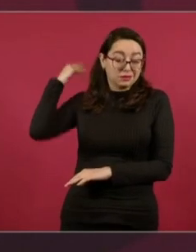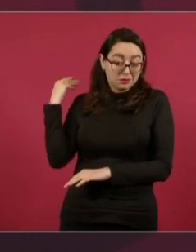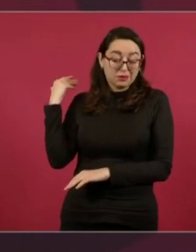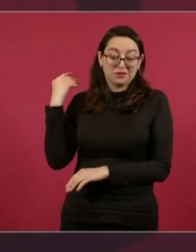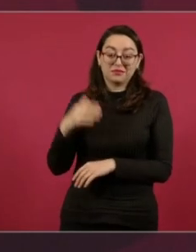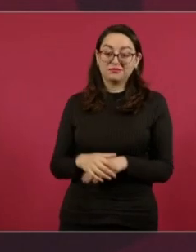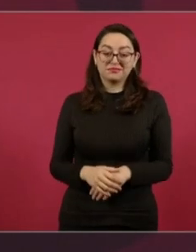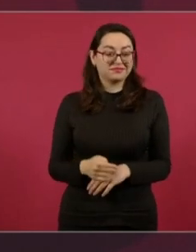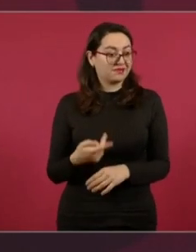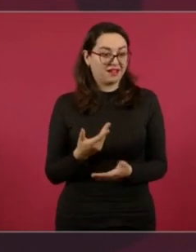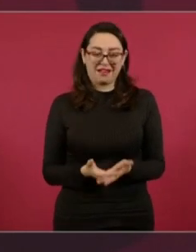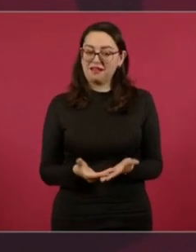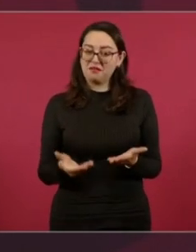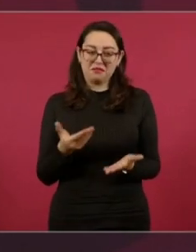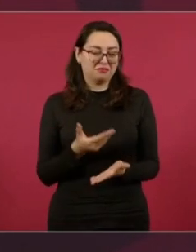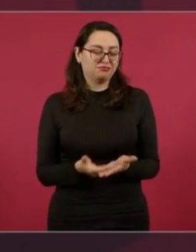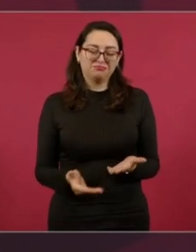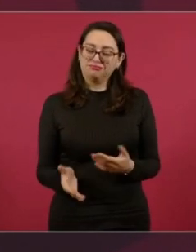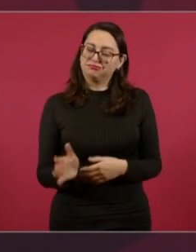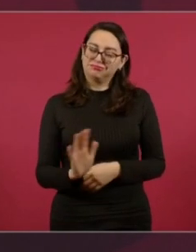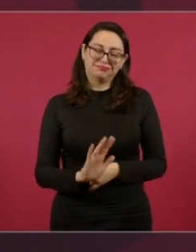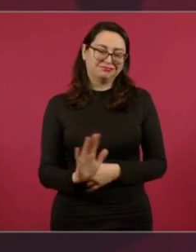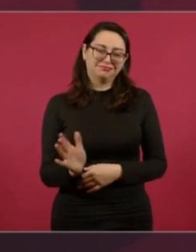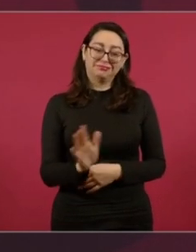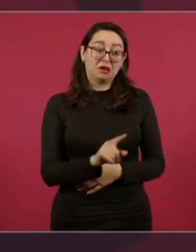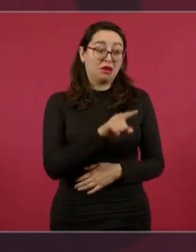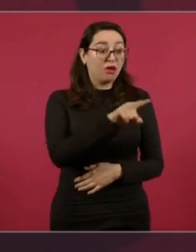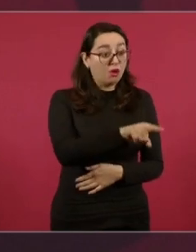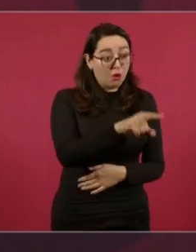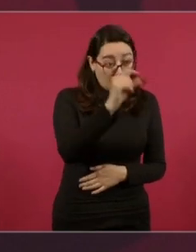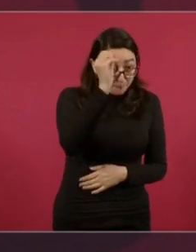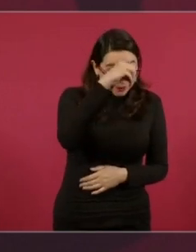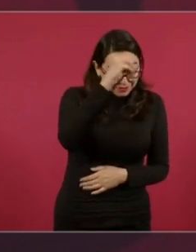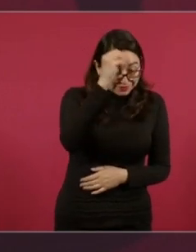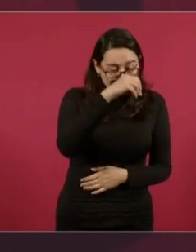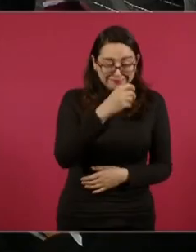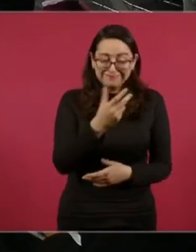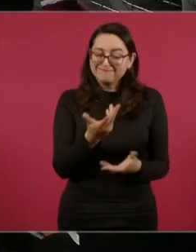Y esto ya cambió, pero él sigue